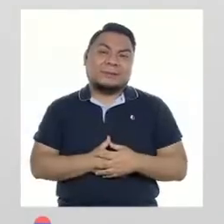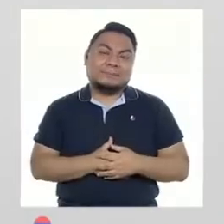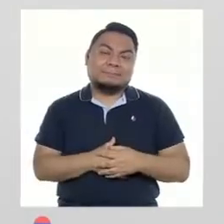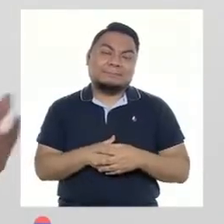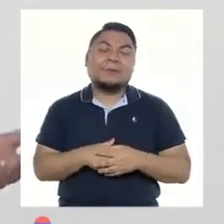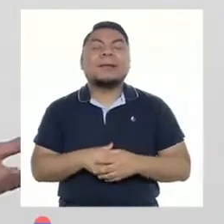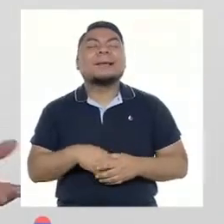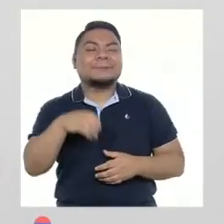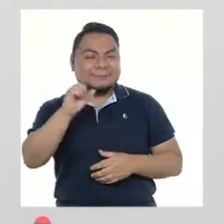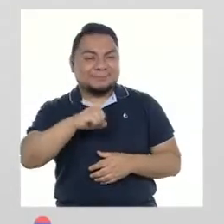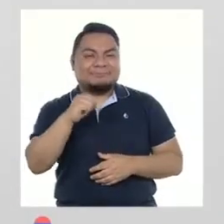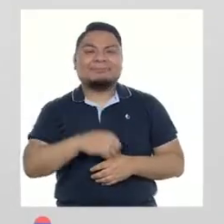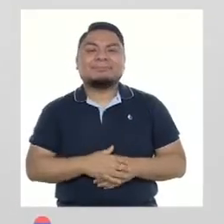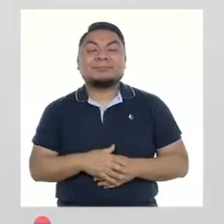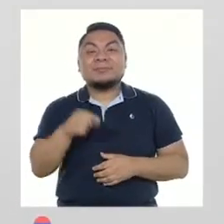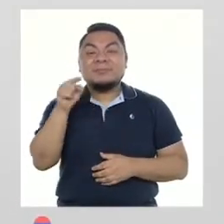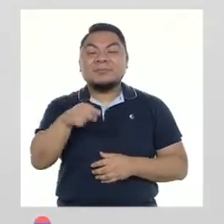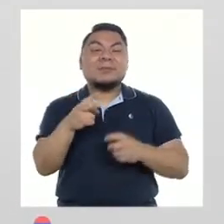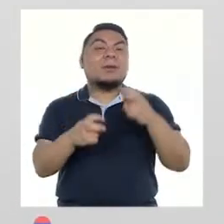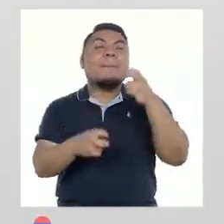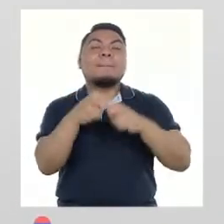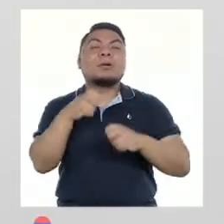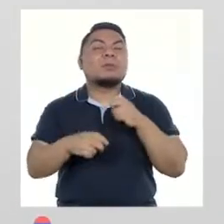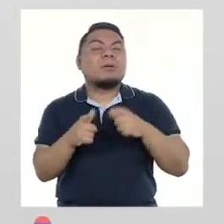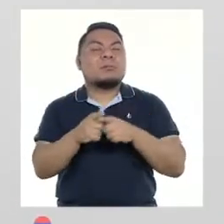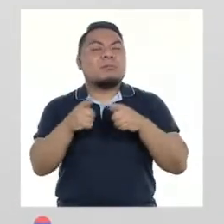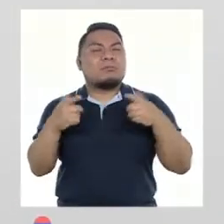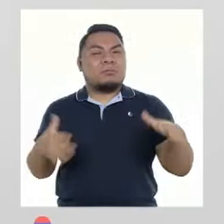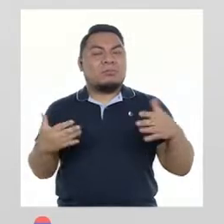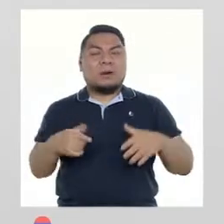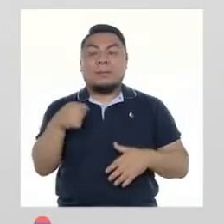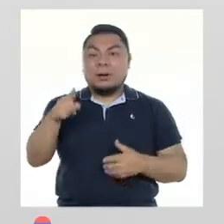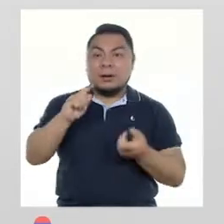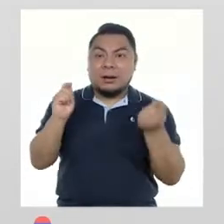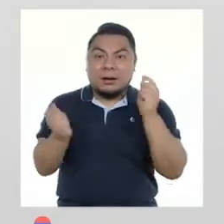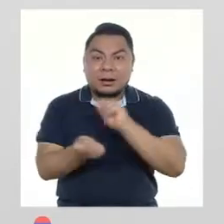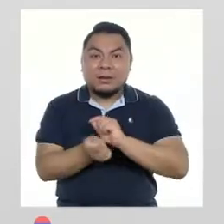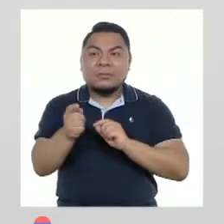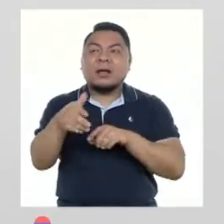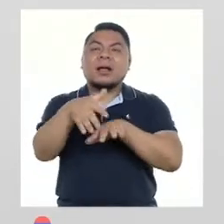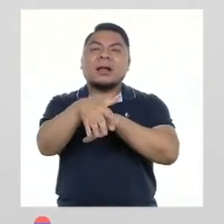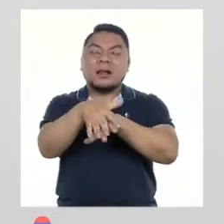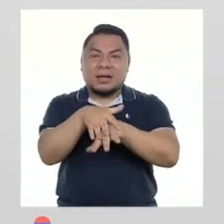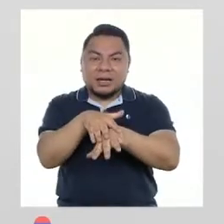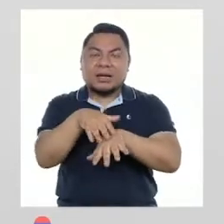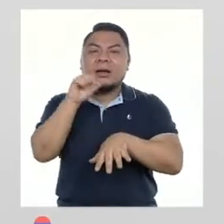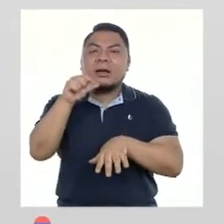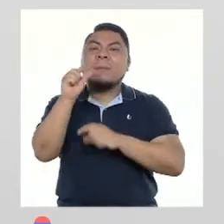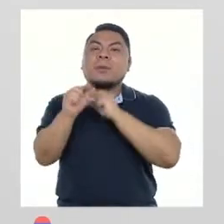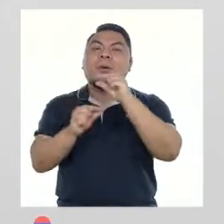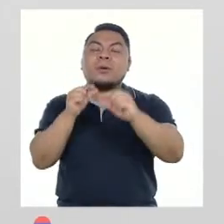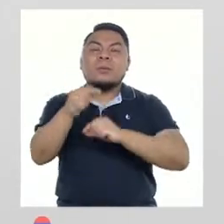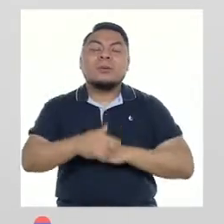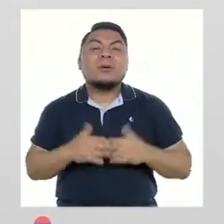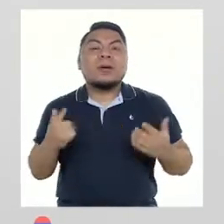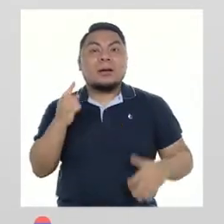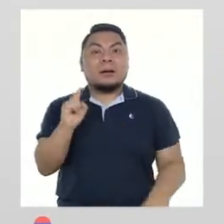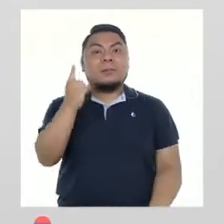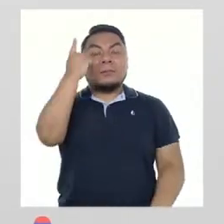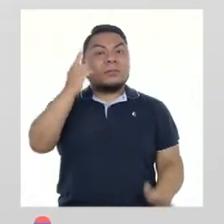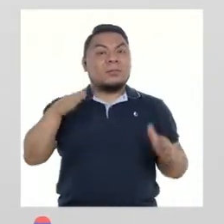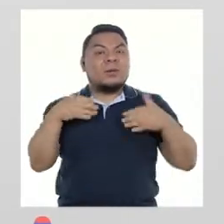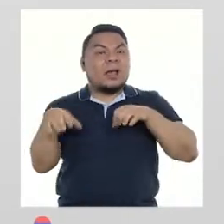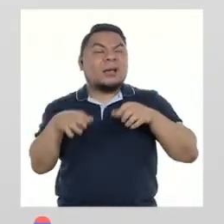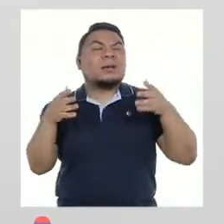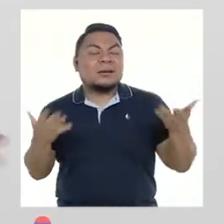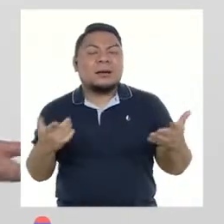Sí, Chancay, es un problema muy serio, pero el cambio de hábitos es lento, se da poco a poco. Y lo primero que